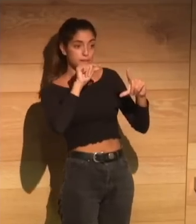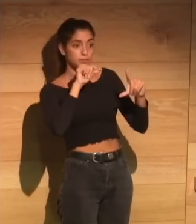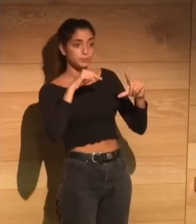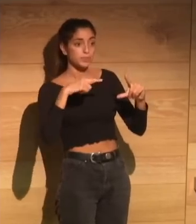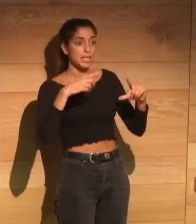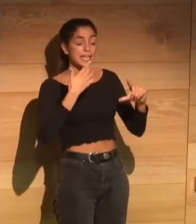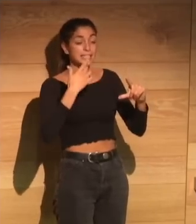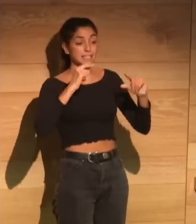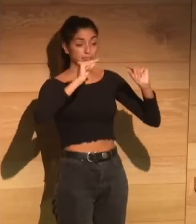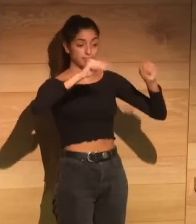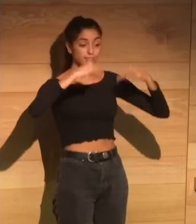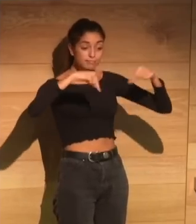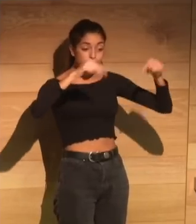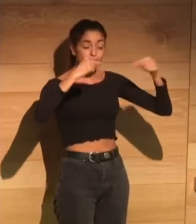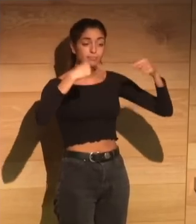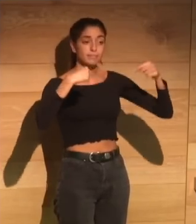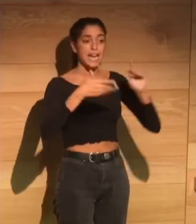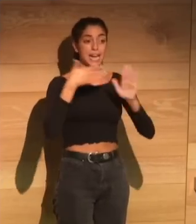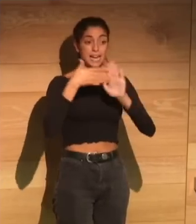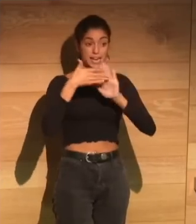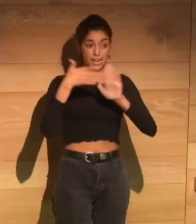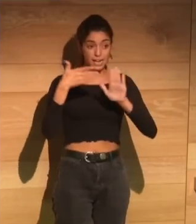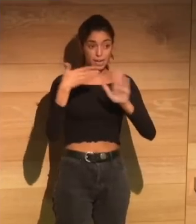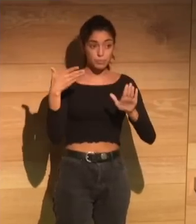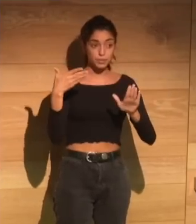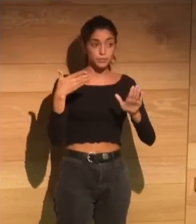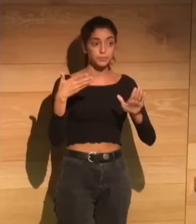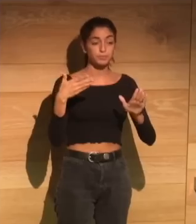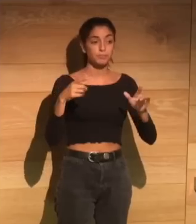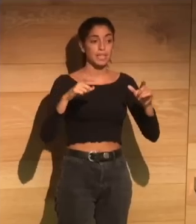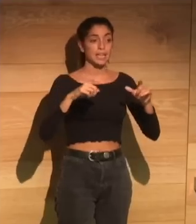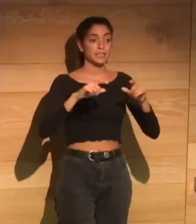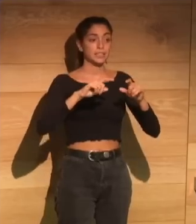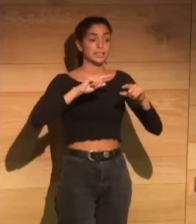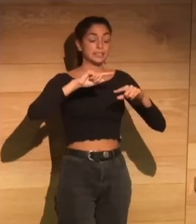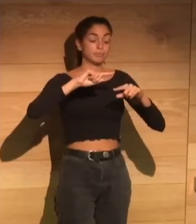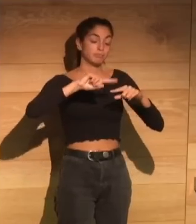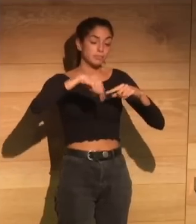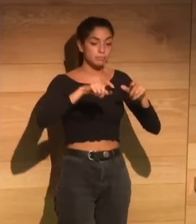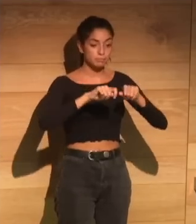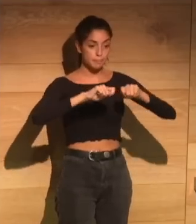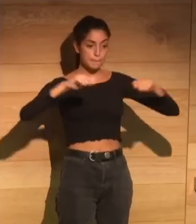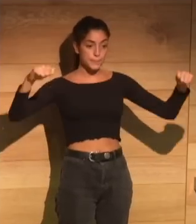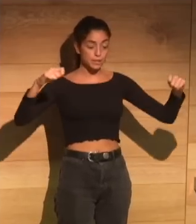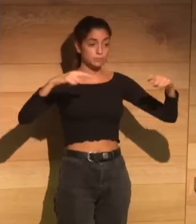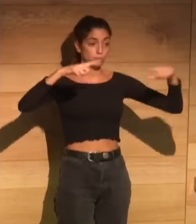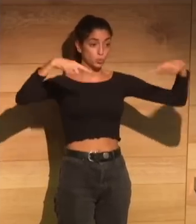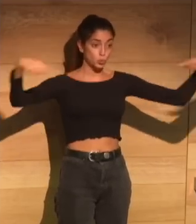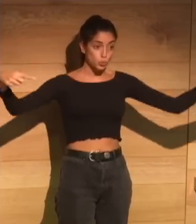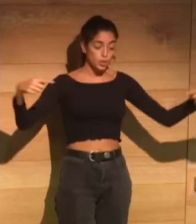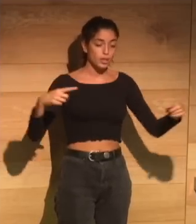es, unos cordelitos. Y lo giras. Le das un montón de vueltas para que eso se enrede, tiras de los cordelitos y entonces empieza a girar a toda velocidad el disco.